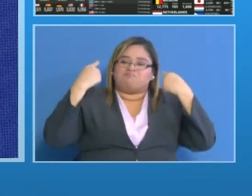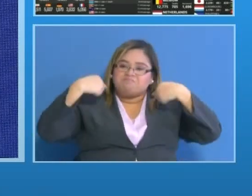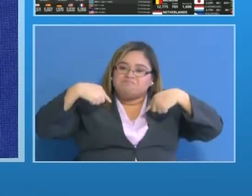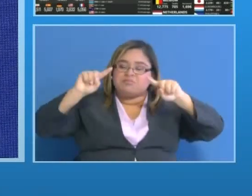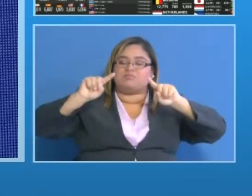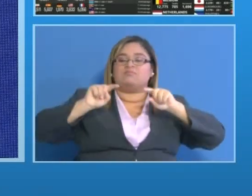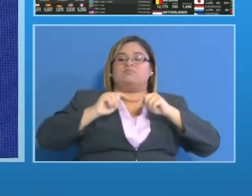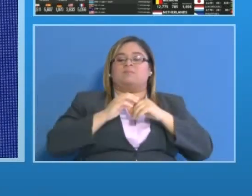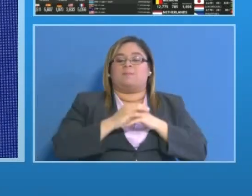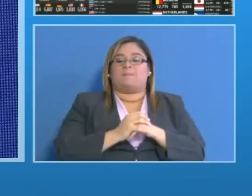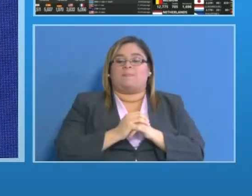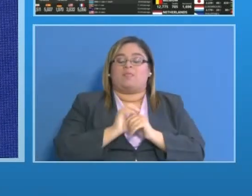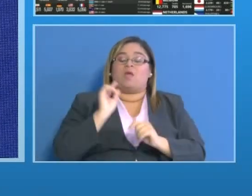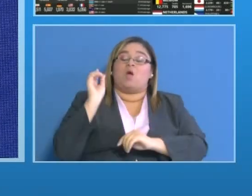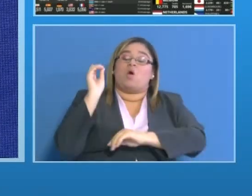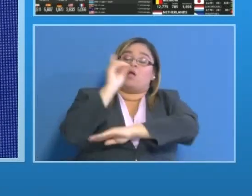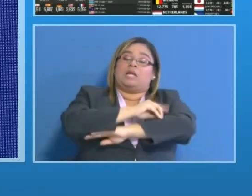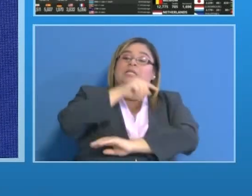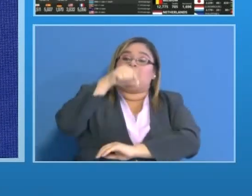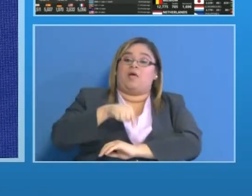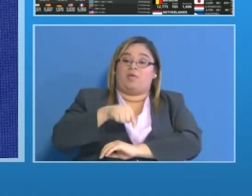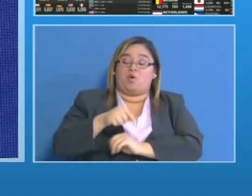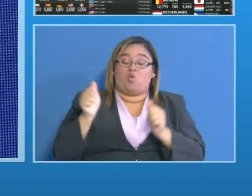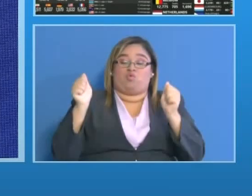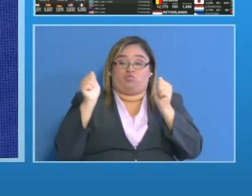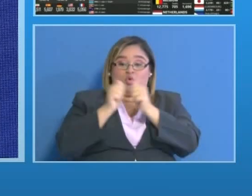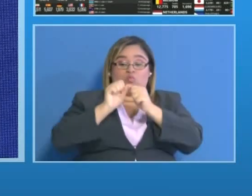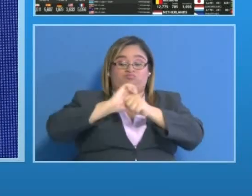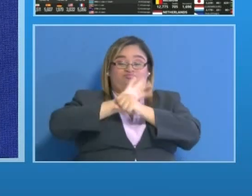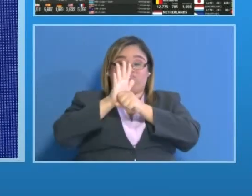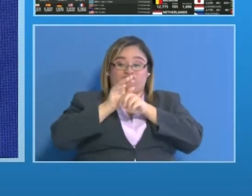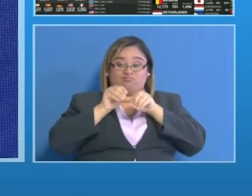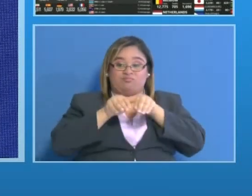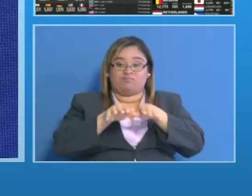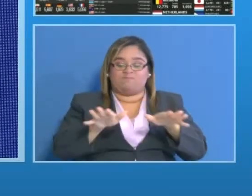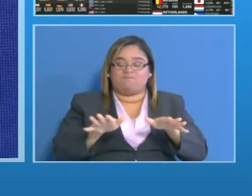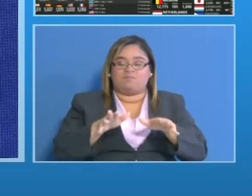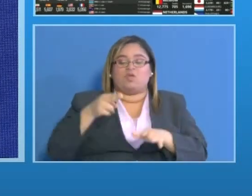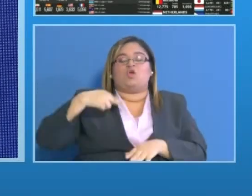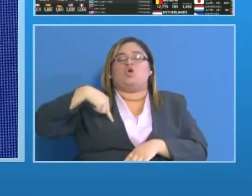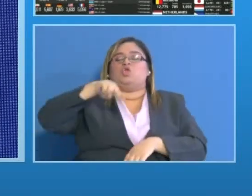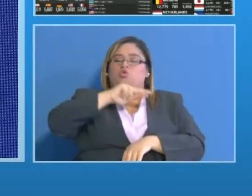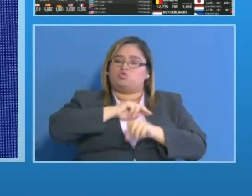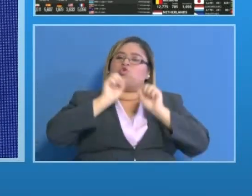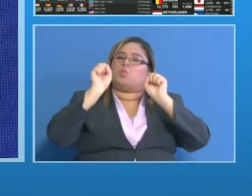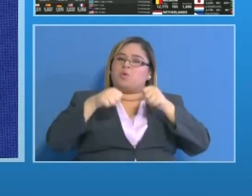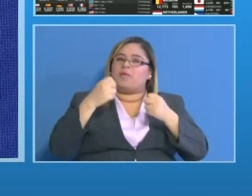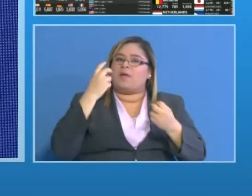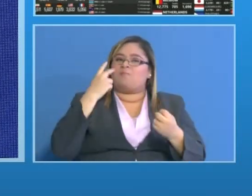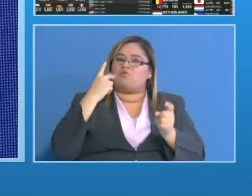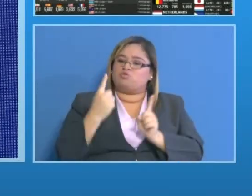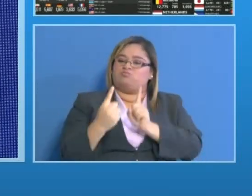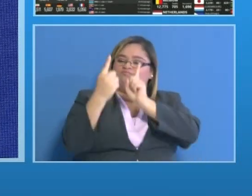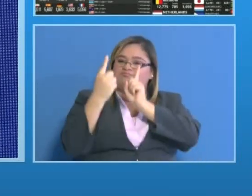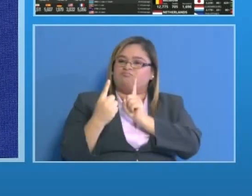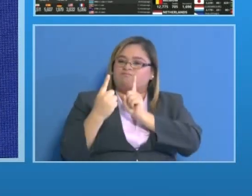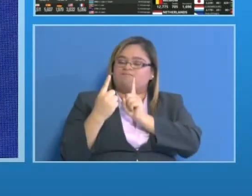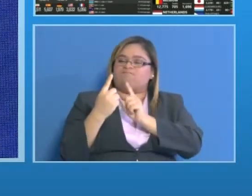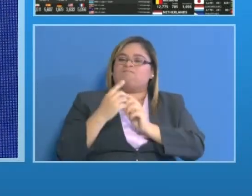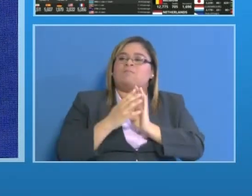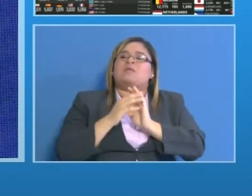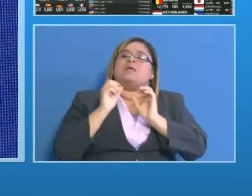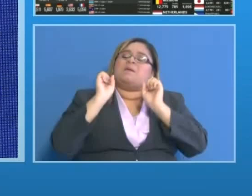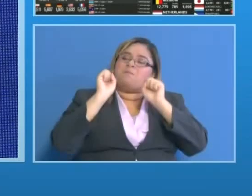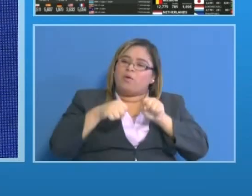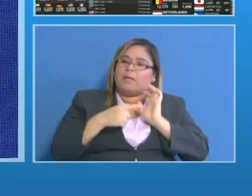adelante. Hoy, ante la pandemia del coronavirus, somos capaces de mirarnos a la cara y